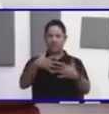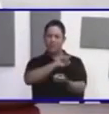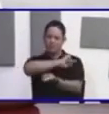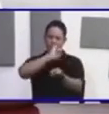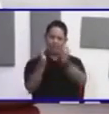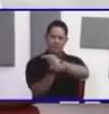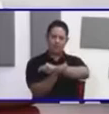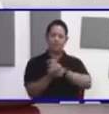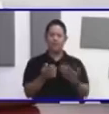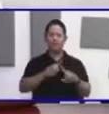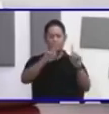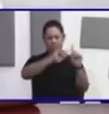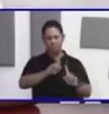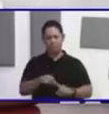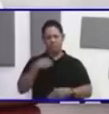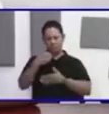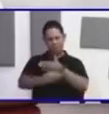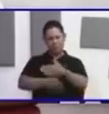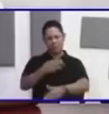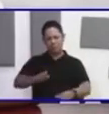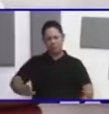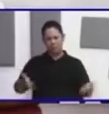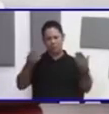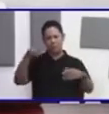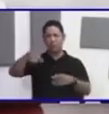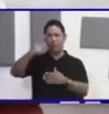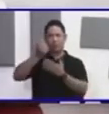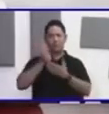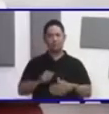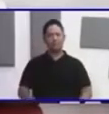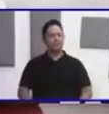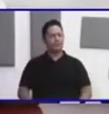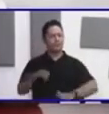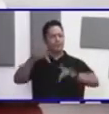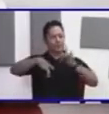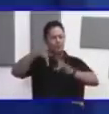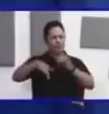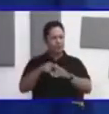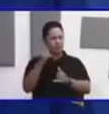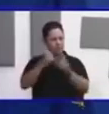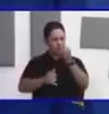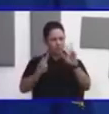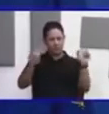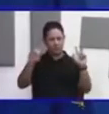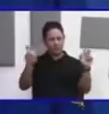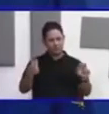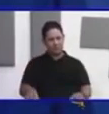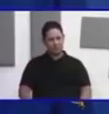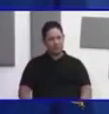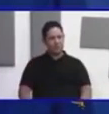poco lo vamos a ir logrando con la ayuda de Dios. Secretario, vamos a, para culminar ya esta parte,